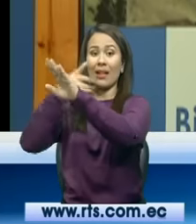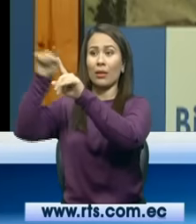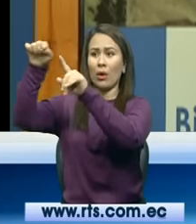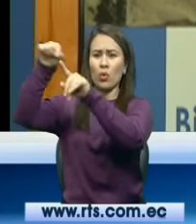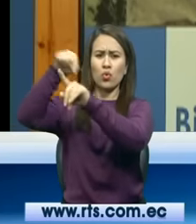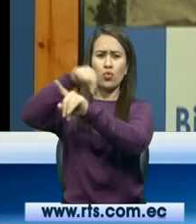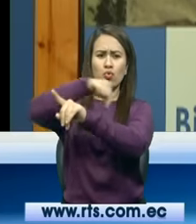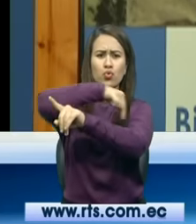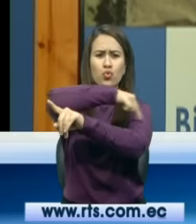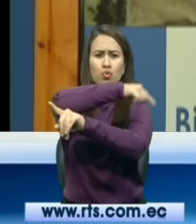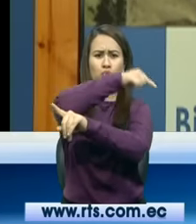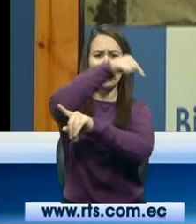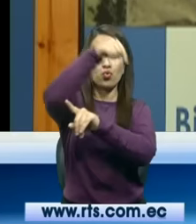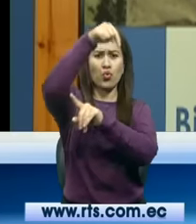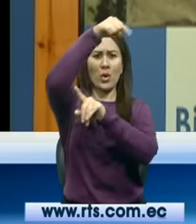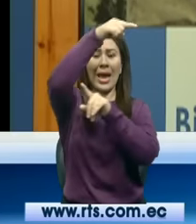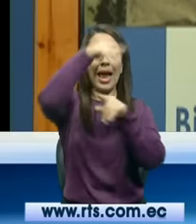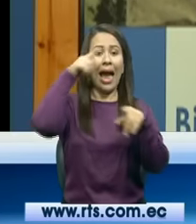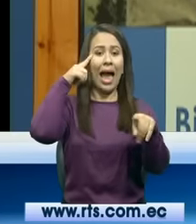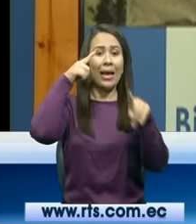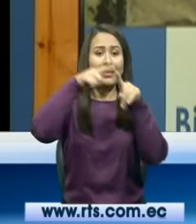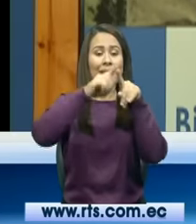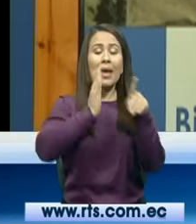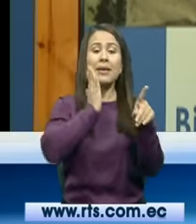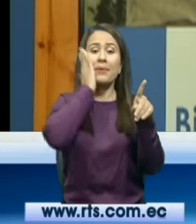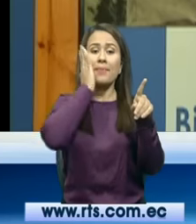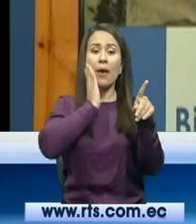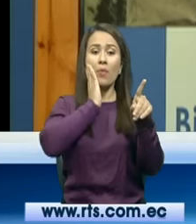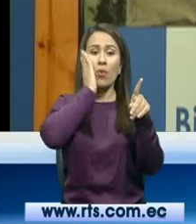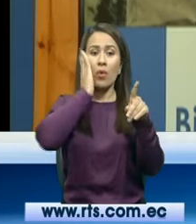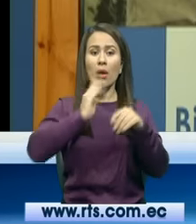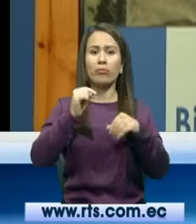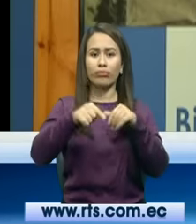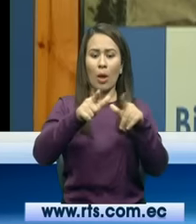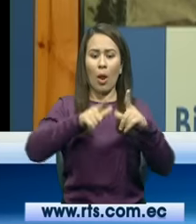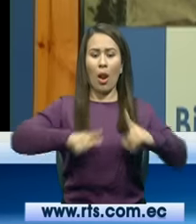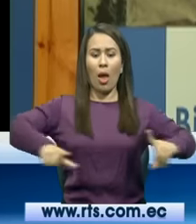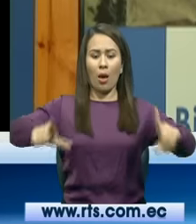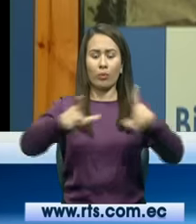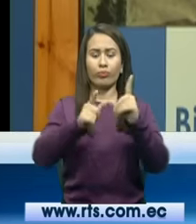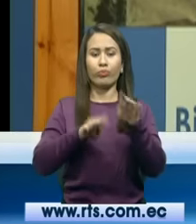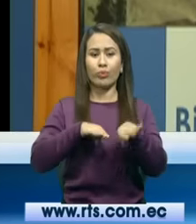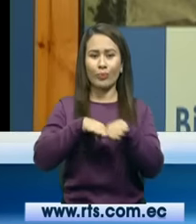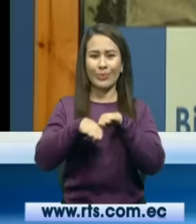Imbabura. Entonces, la parte más alta está el volcán Cotacachi con